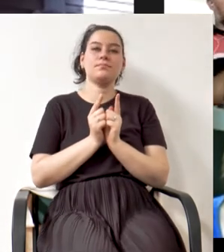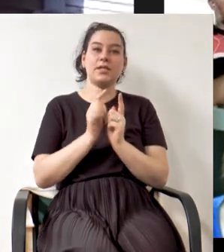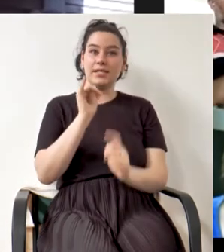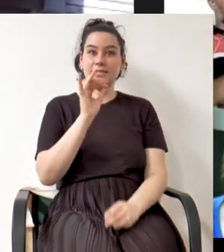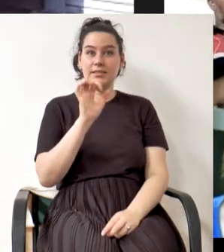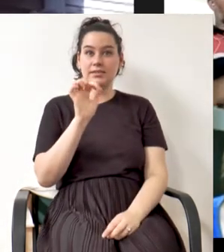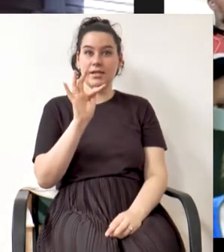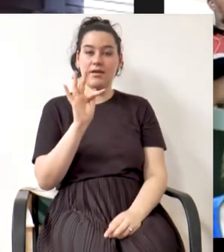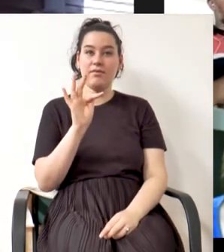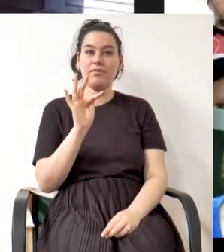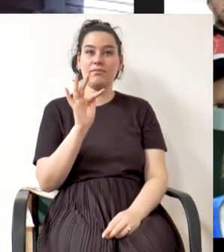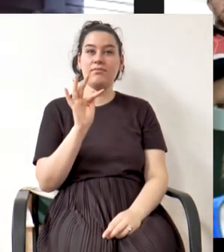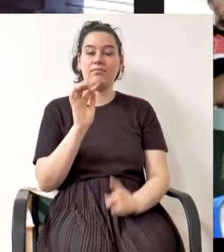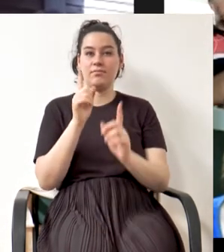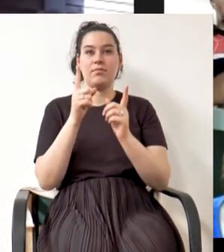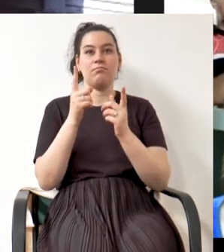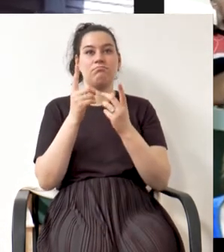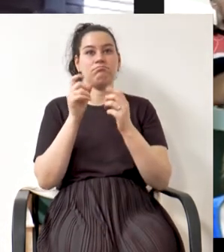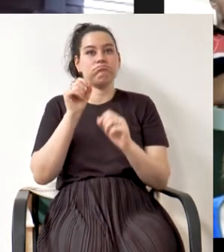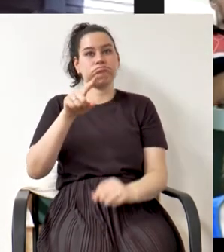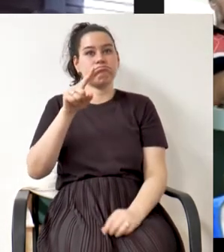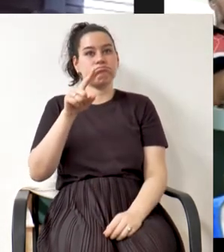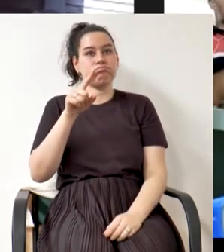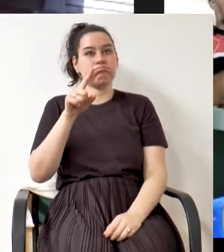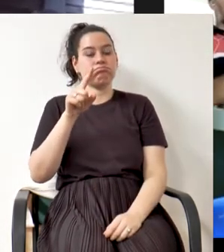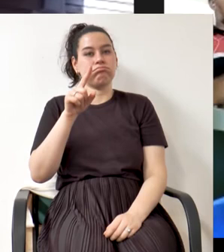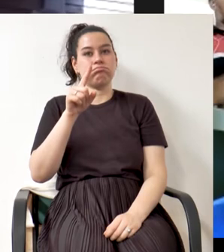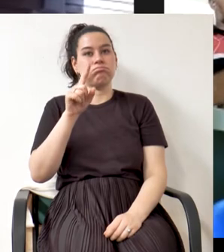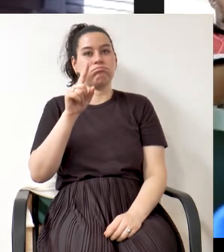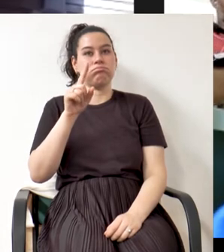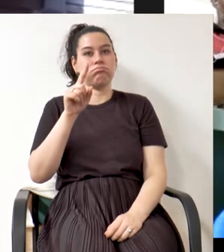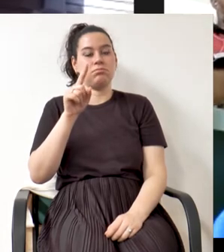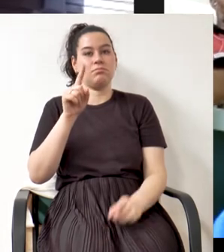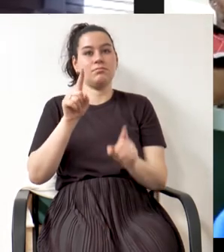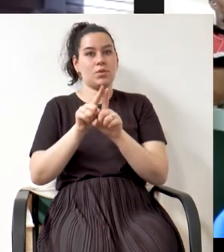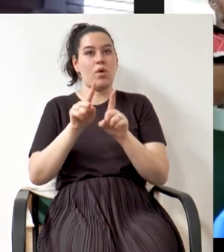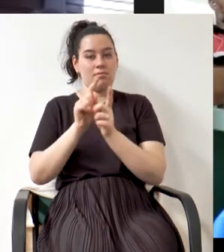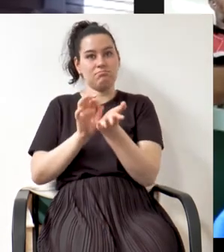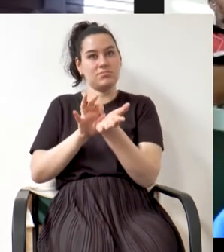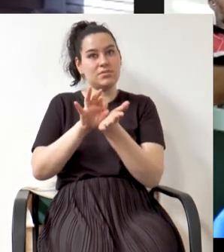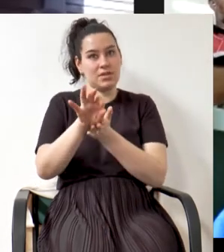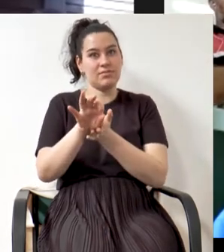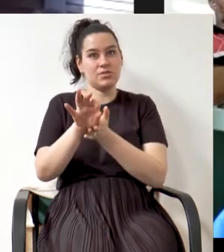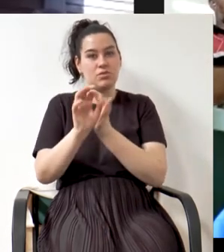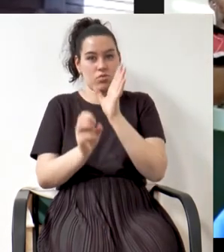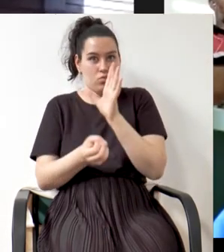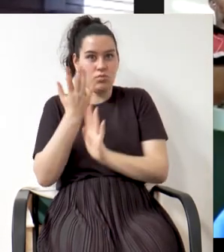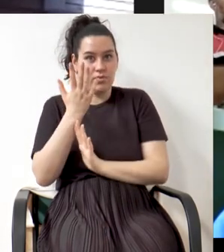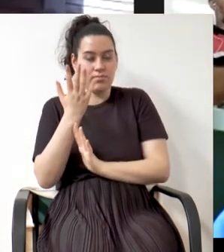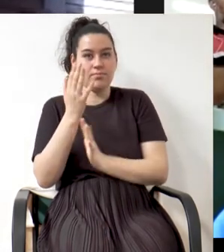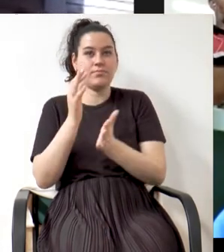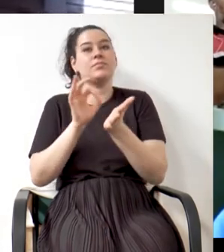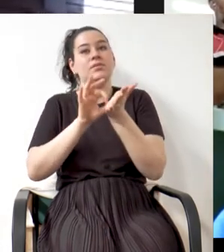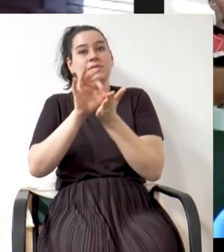El ISEF y los CENURES tienen una particularidad que no es nada menor, que son servicios de nuevo tipo. O sea, por lo menos